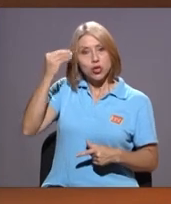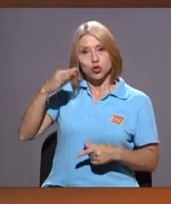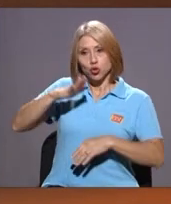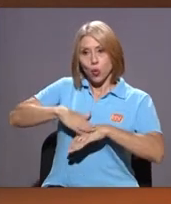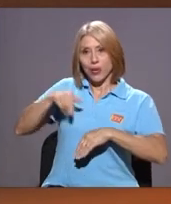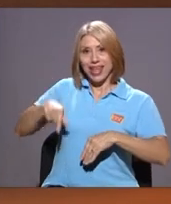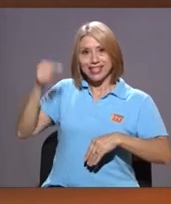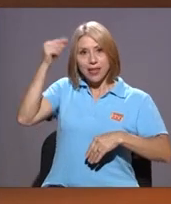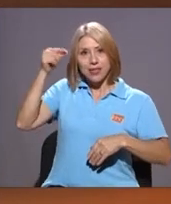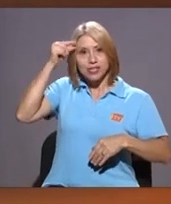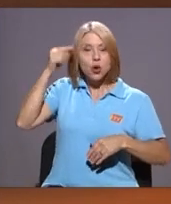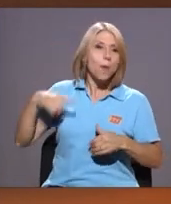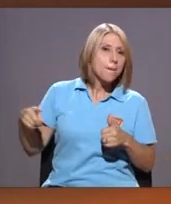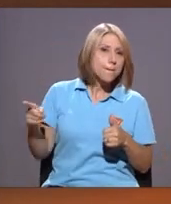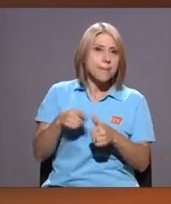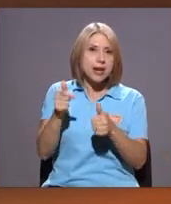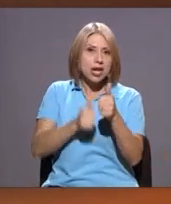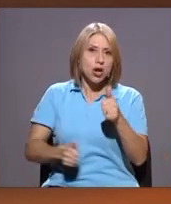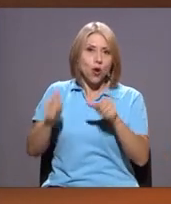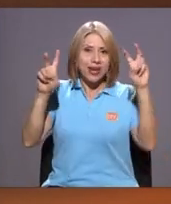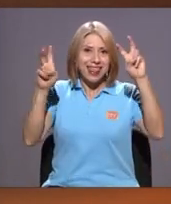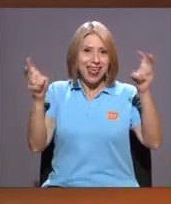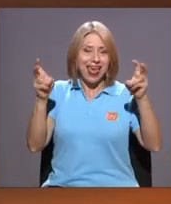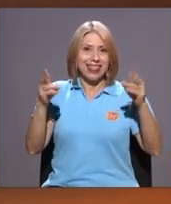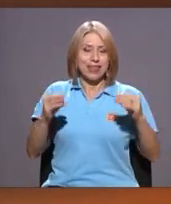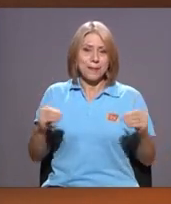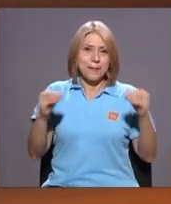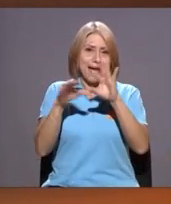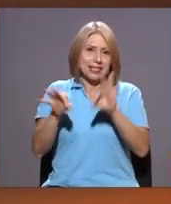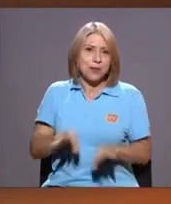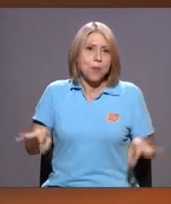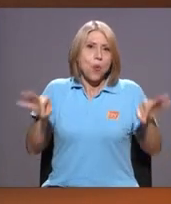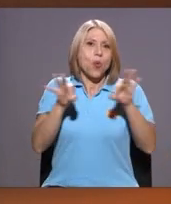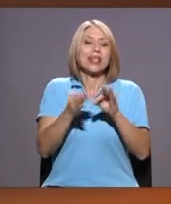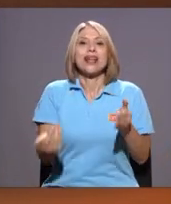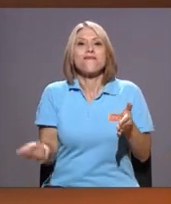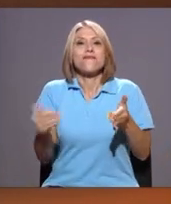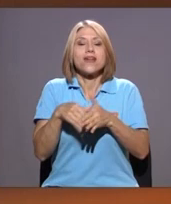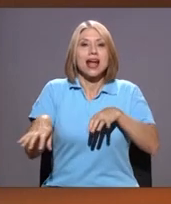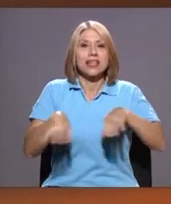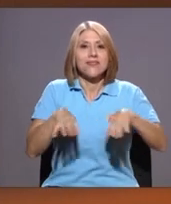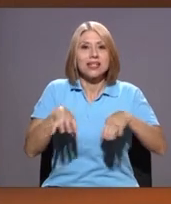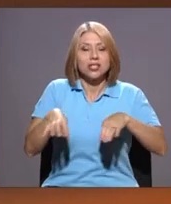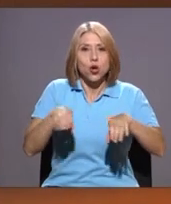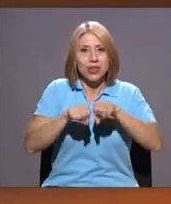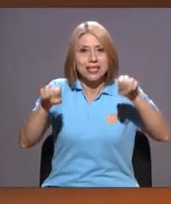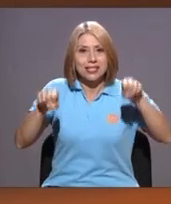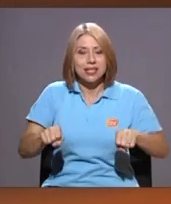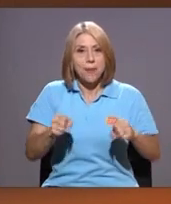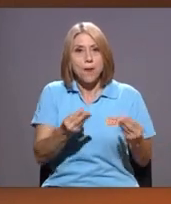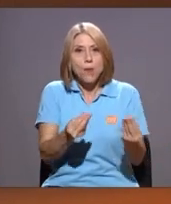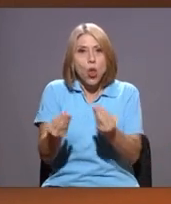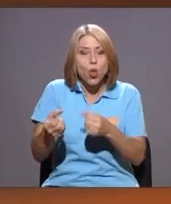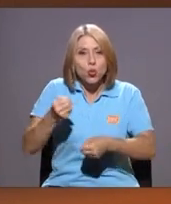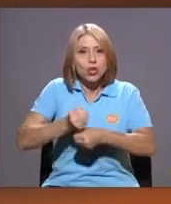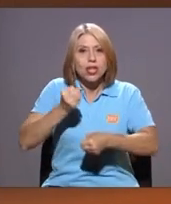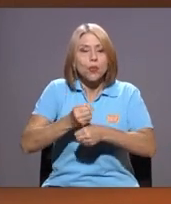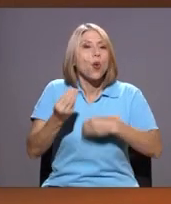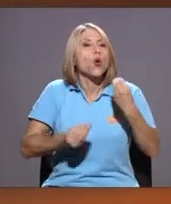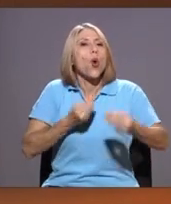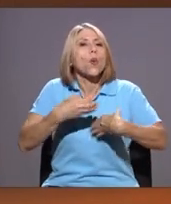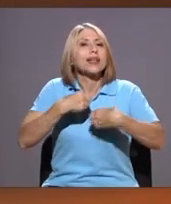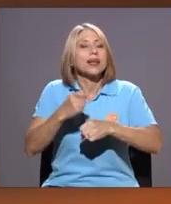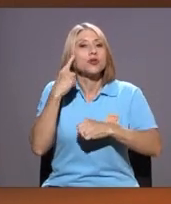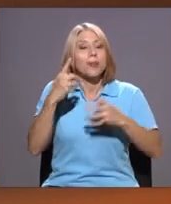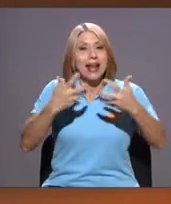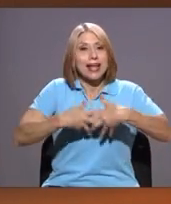es que la prioridad número uno del país en este momento debería ser la reactivación del aparato productivo cómo hacemos para que el sector privado